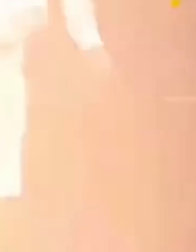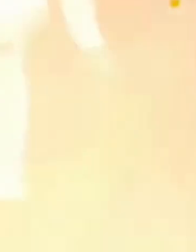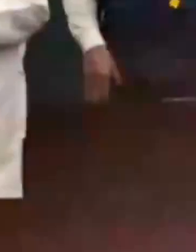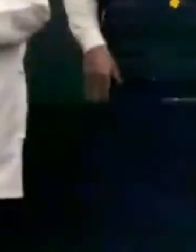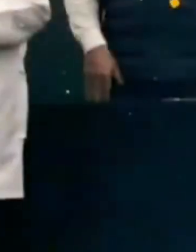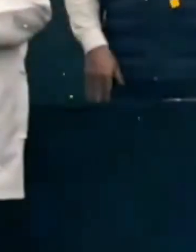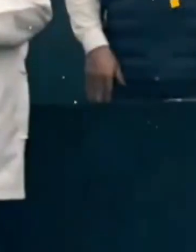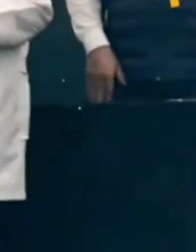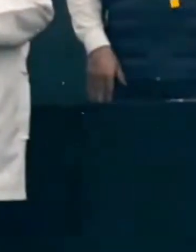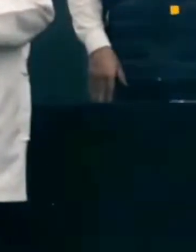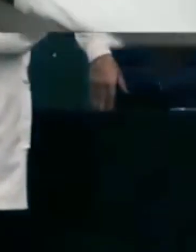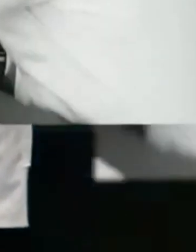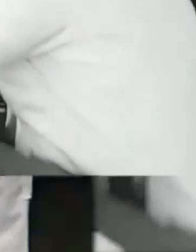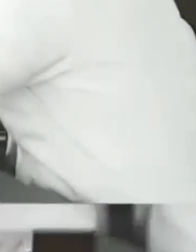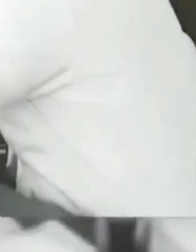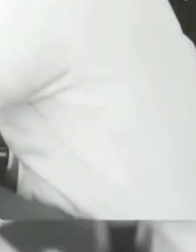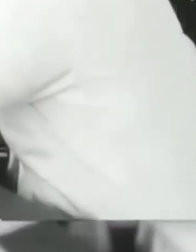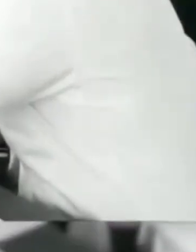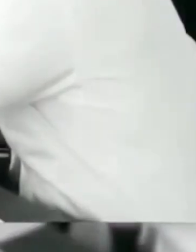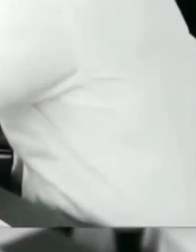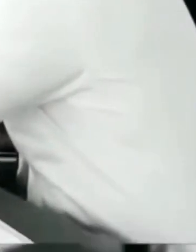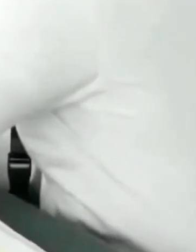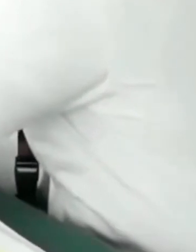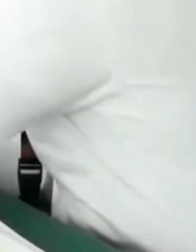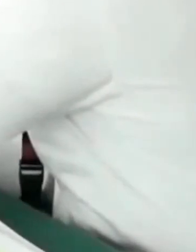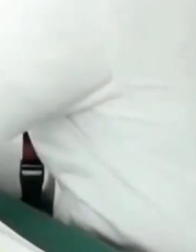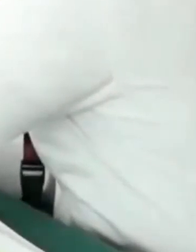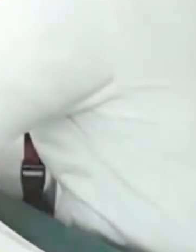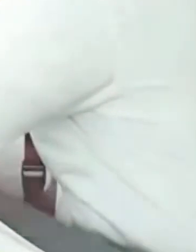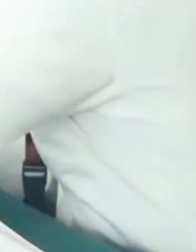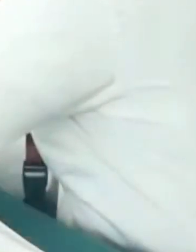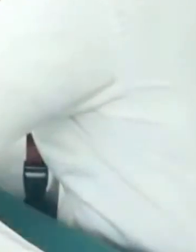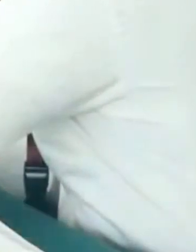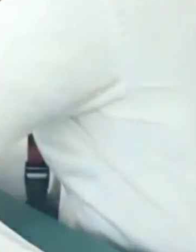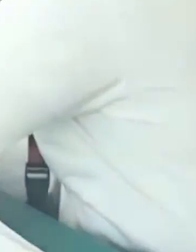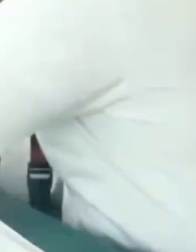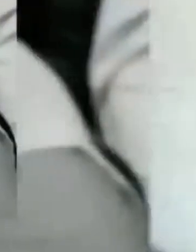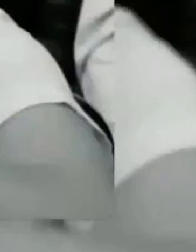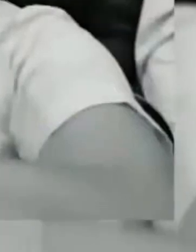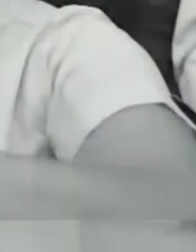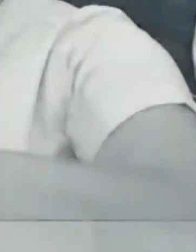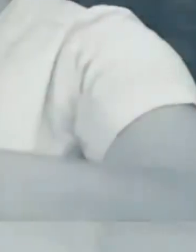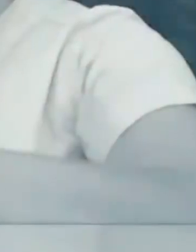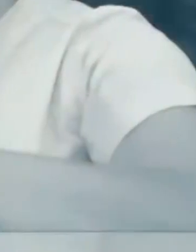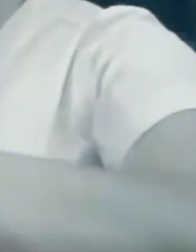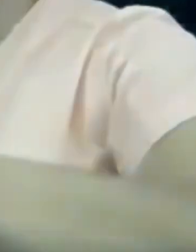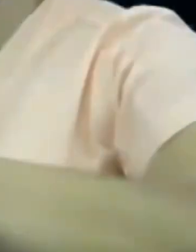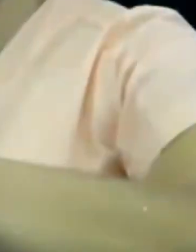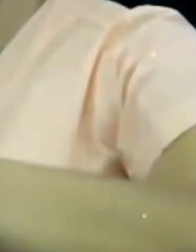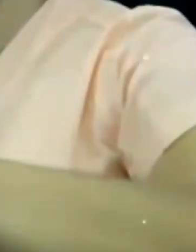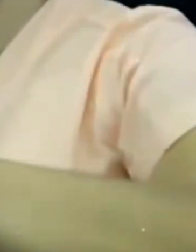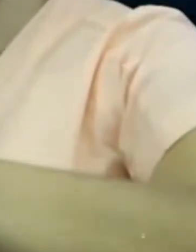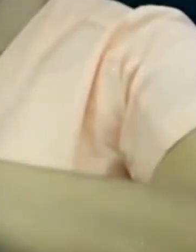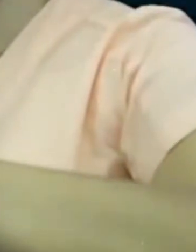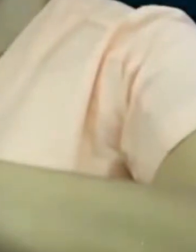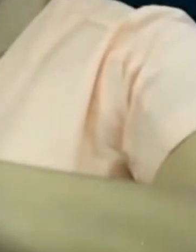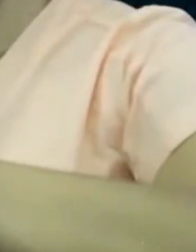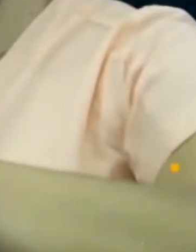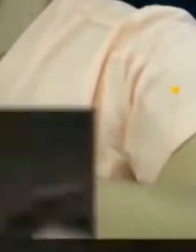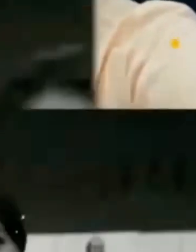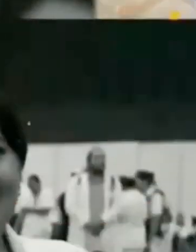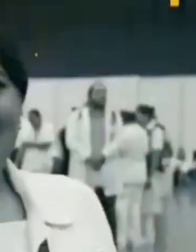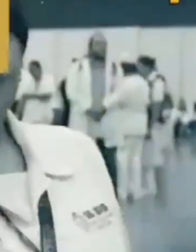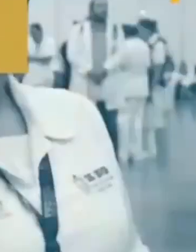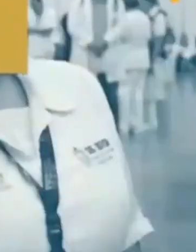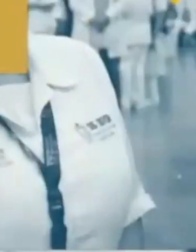podrá tener estabilidad y certeza laboral con acceso a créditos hipotecarios, financiamiento de vivienda, préstamos personales